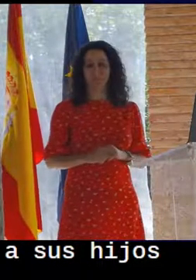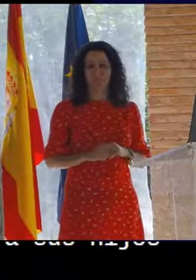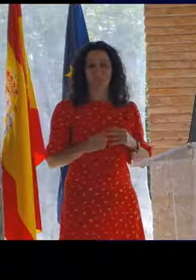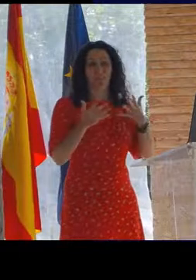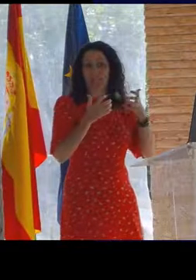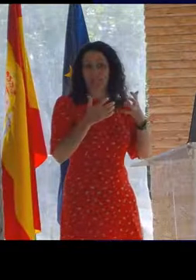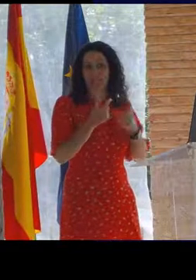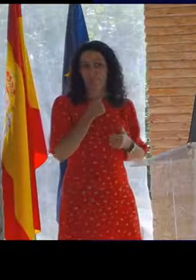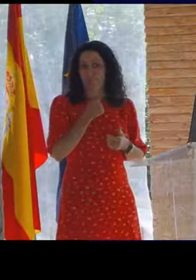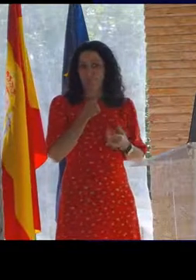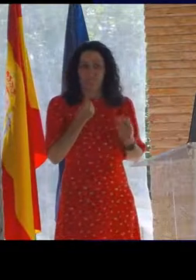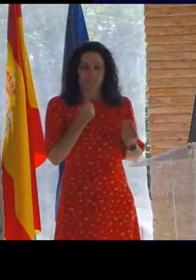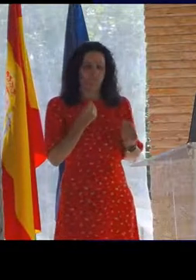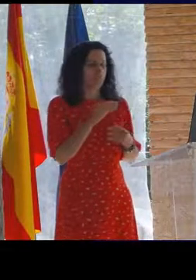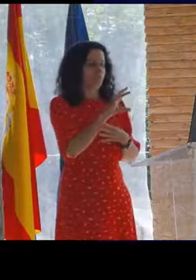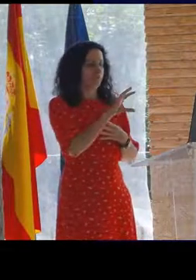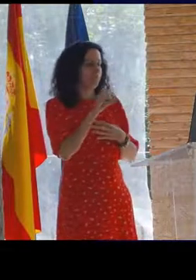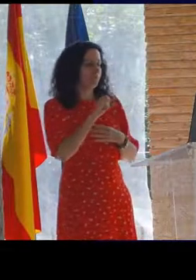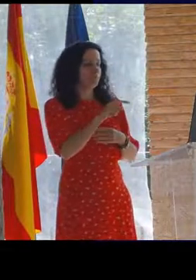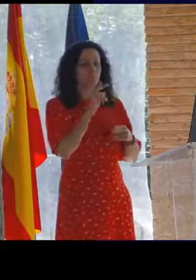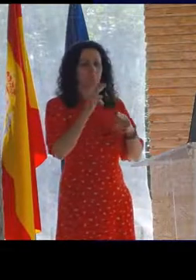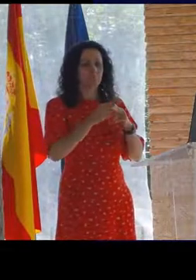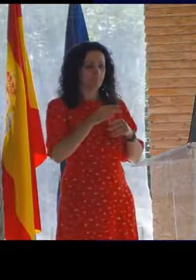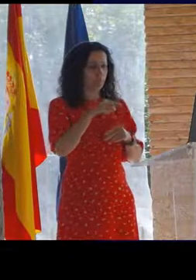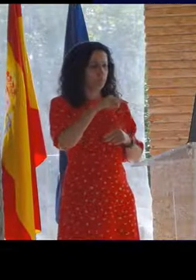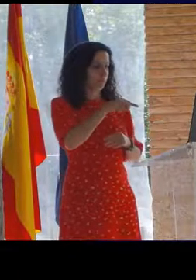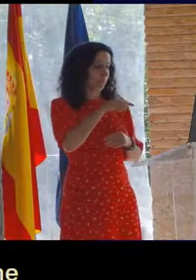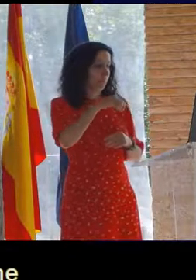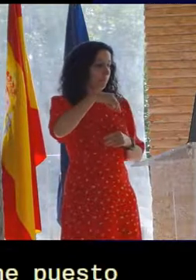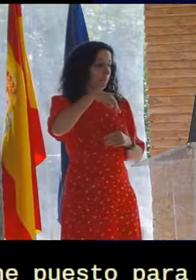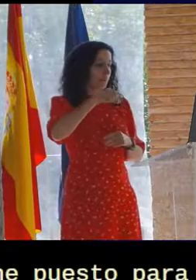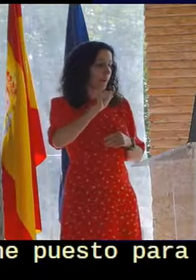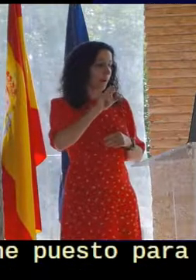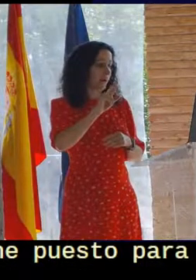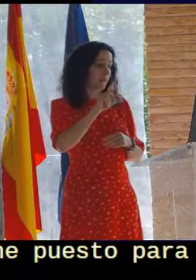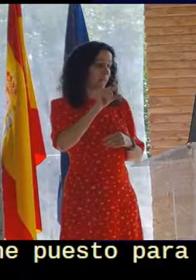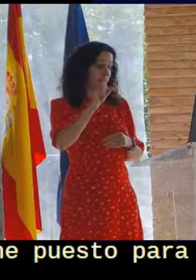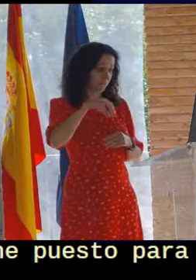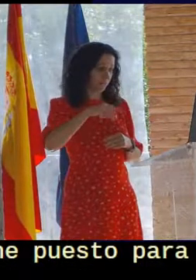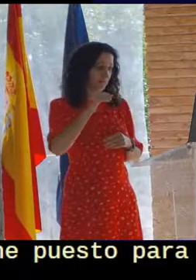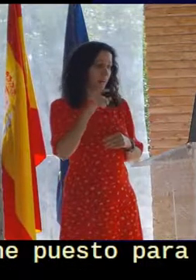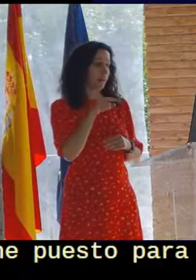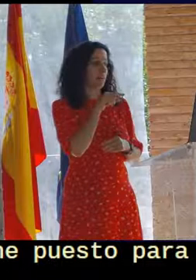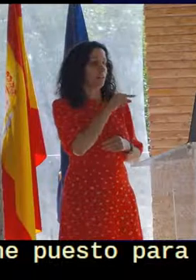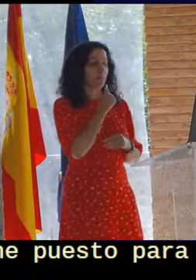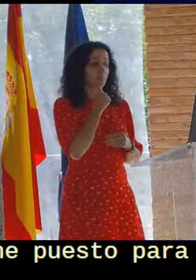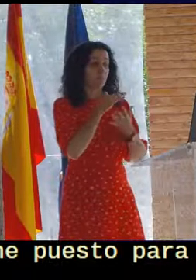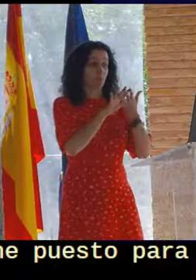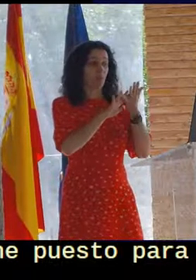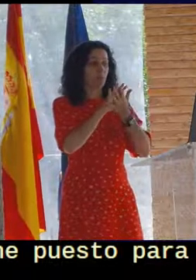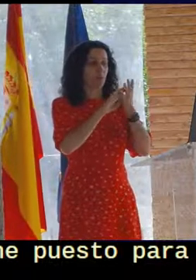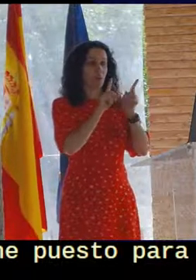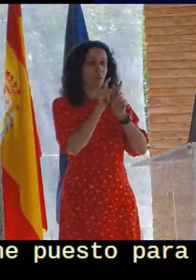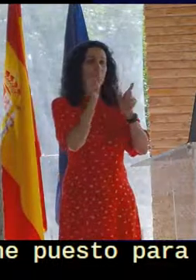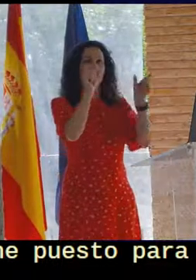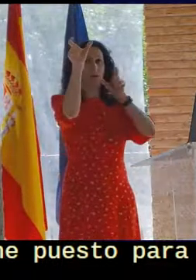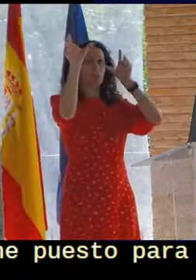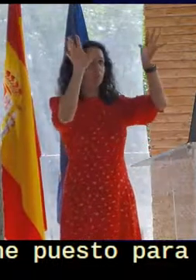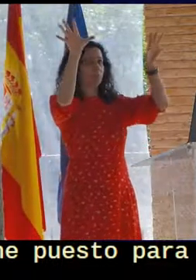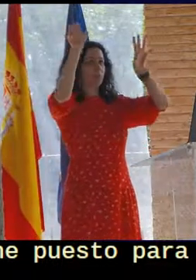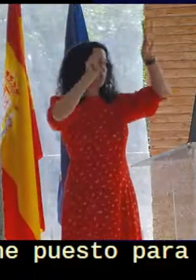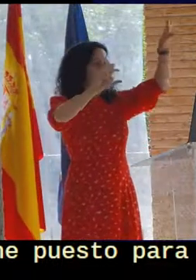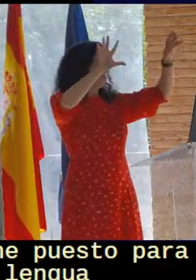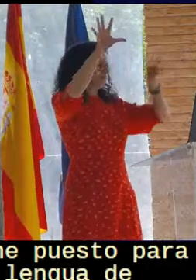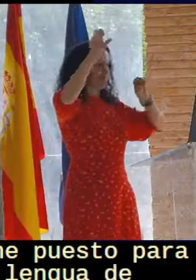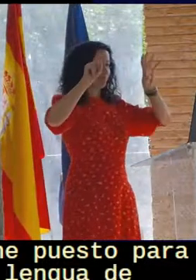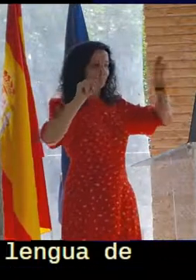natural bueno Esta es una frase que me gusta mucho y la he puesto para que la sepáis es de Marilyn Daniels y dice que la